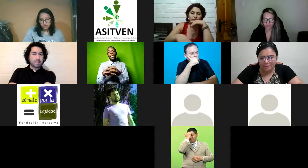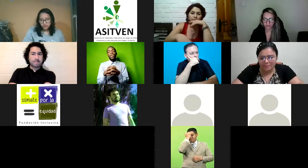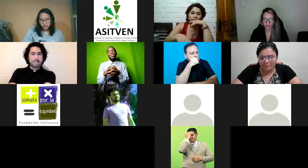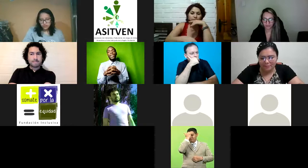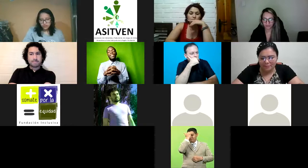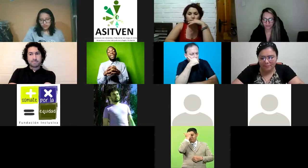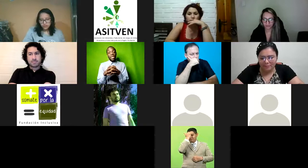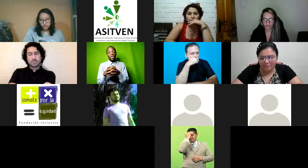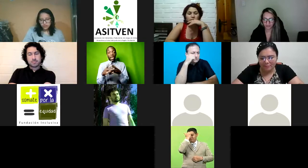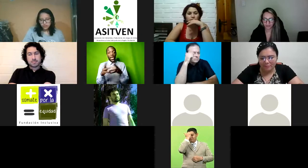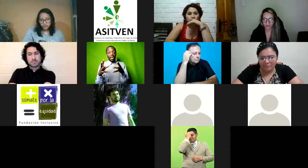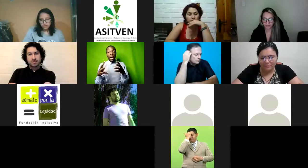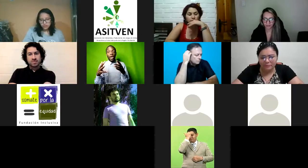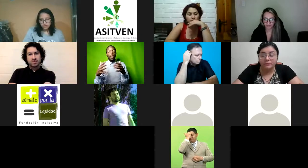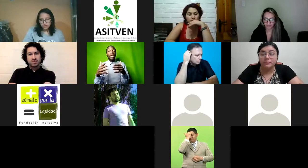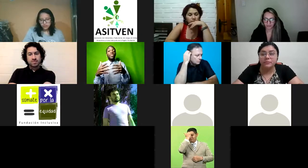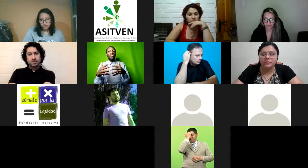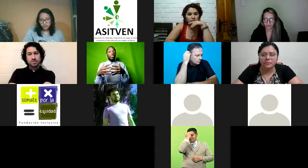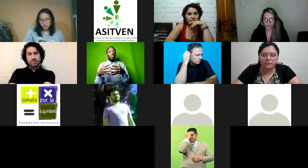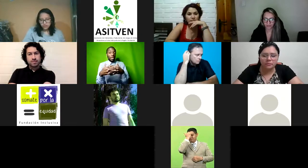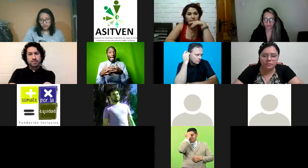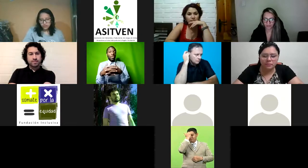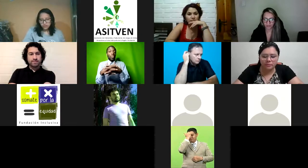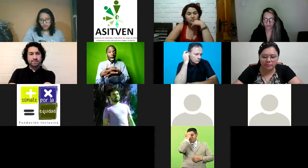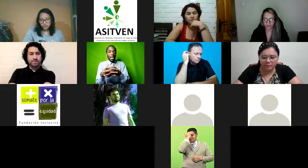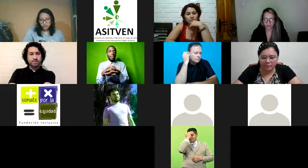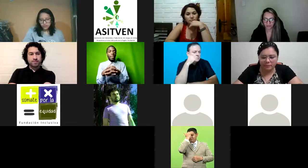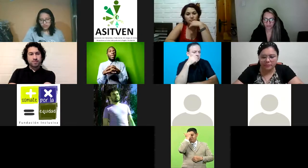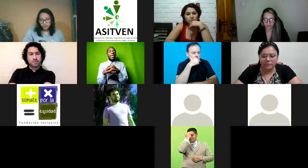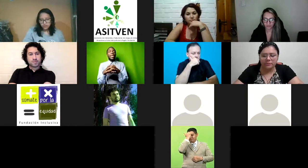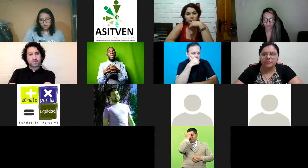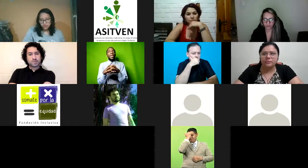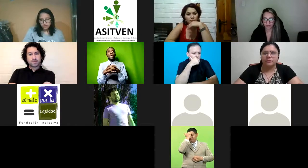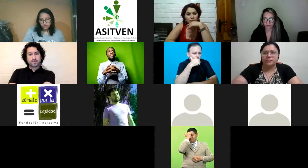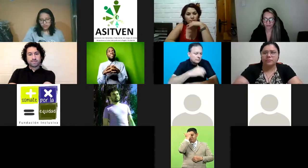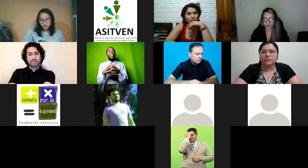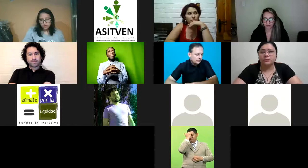pueden verlo en este video, que es como la información actual